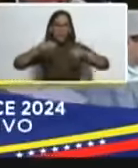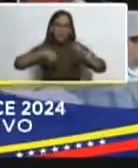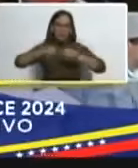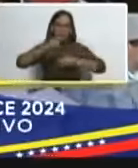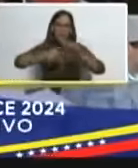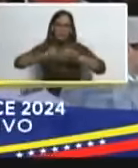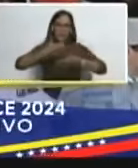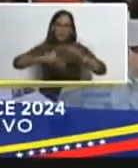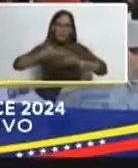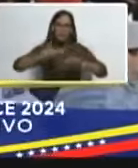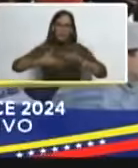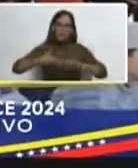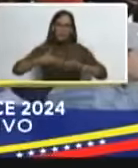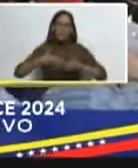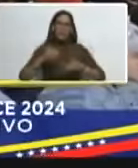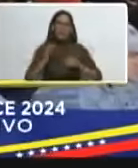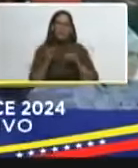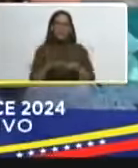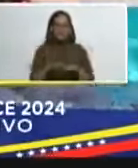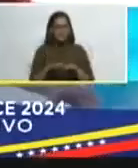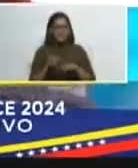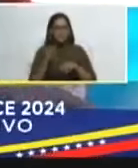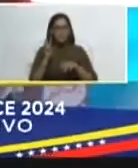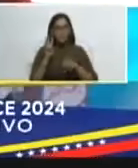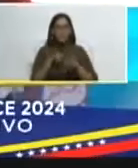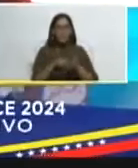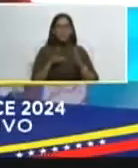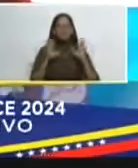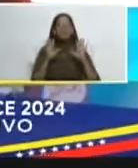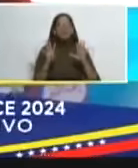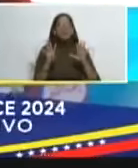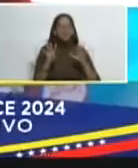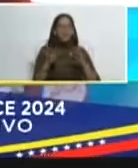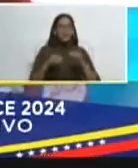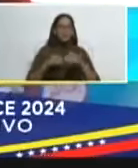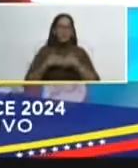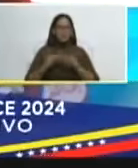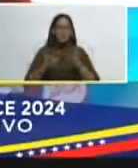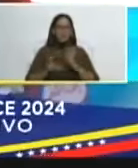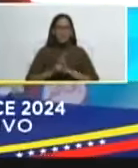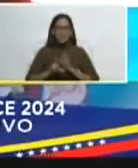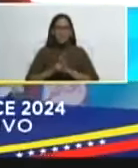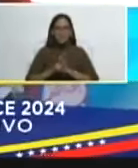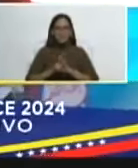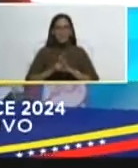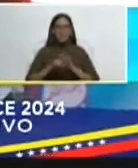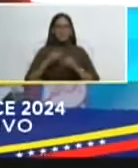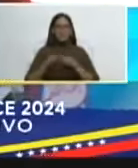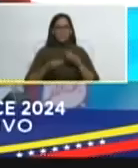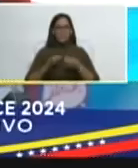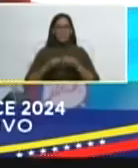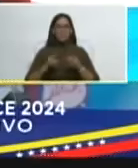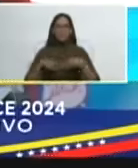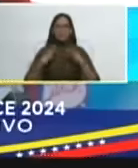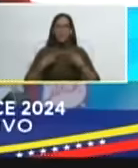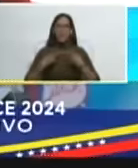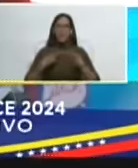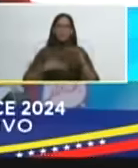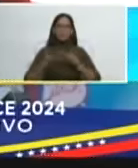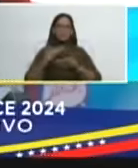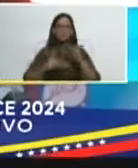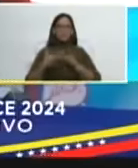hay que detenerse un poco. En el 2019, cuando se deroga la ley de ilícitos cambiarios y se crea un nuevo mercado cambiario,